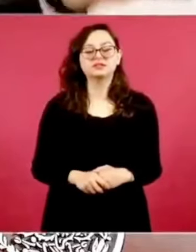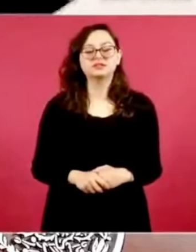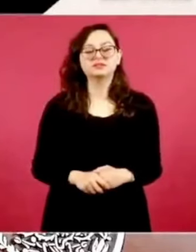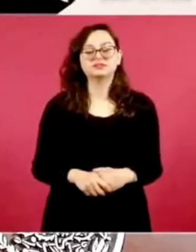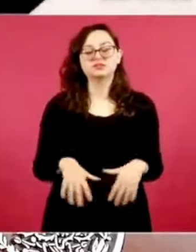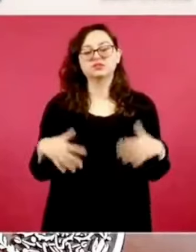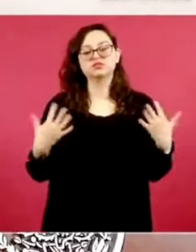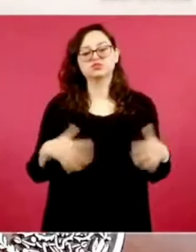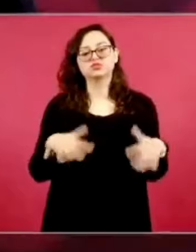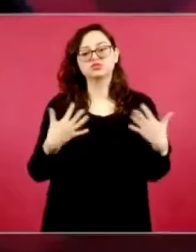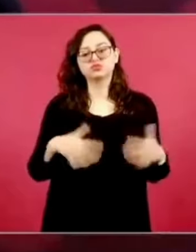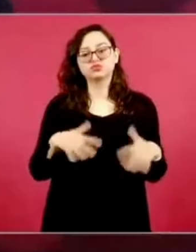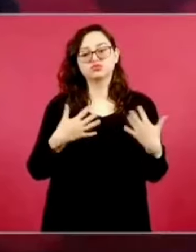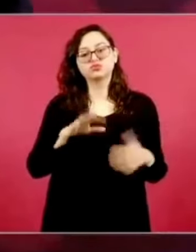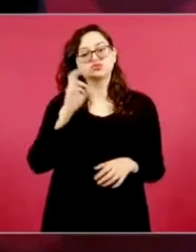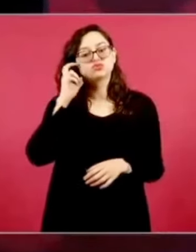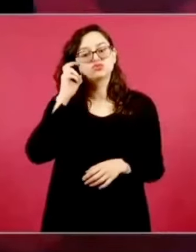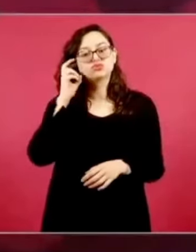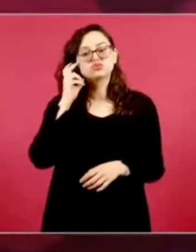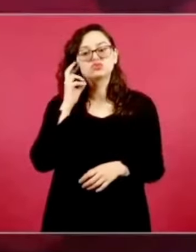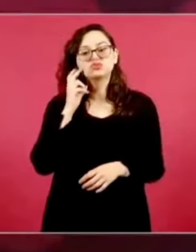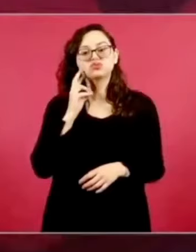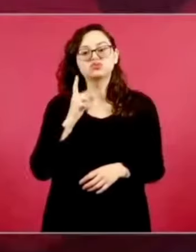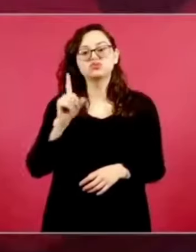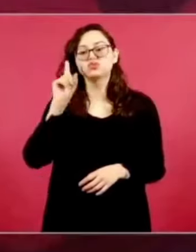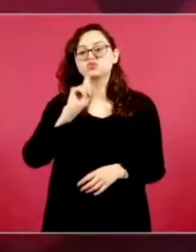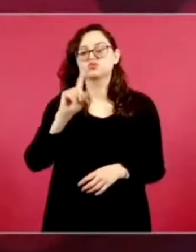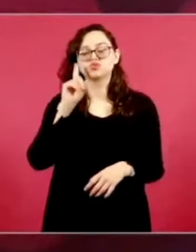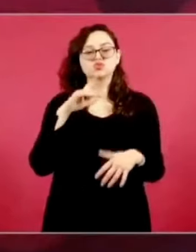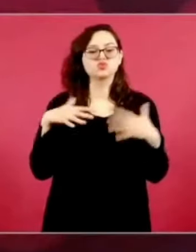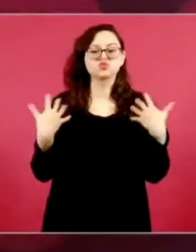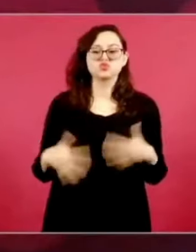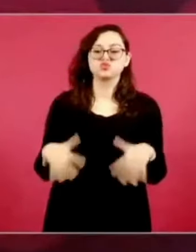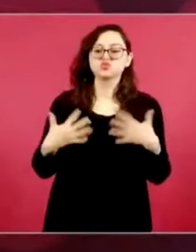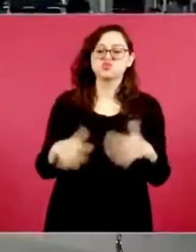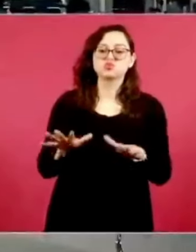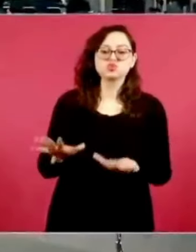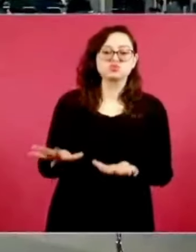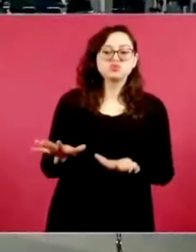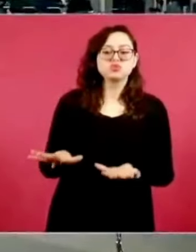Leona Vicario es extraordinaria. O sea,